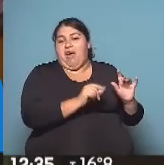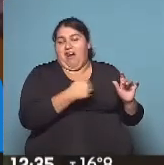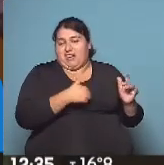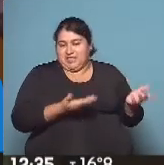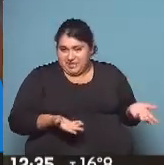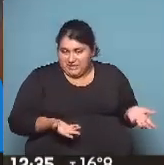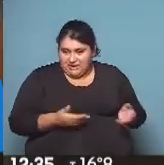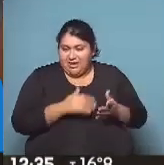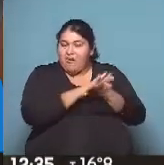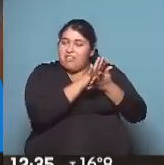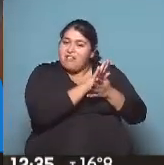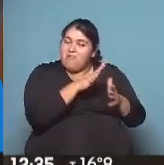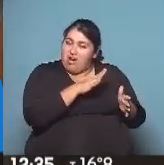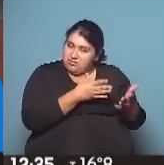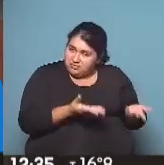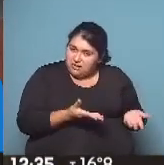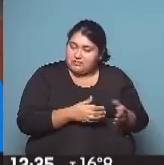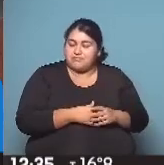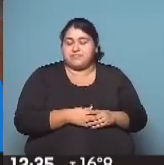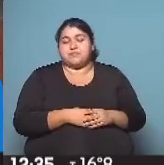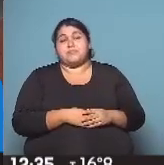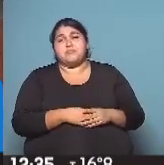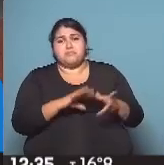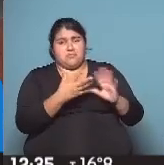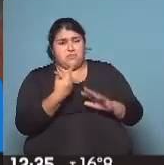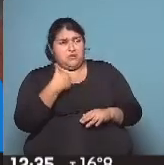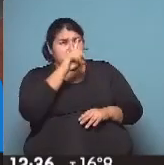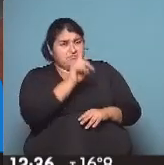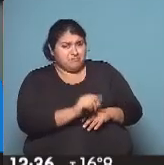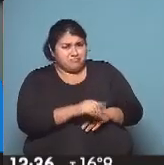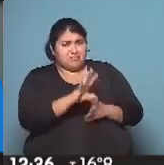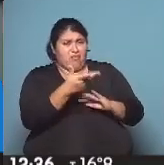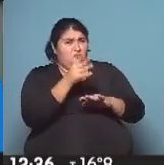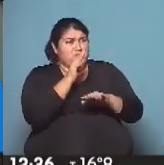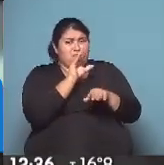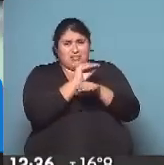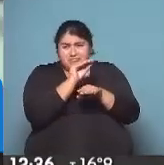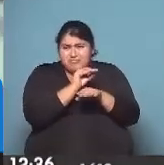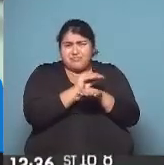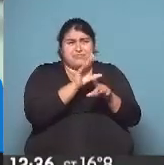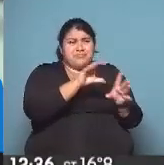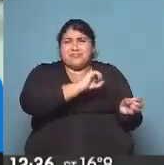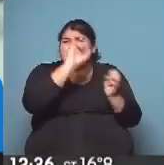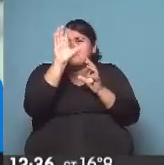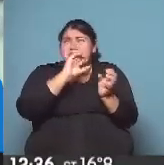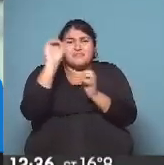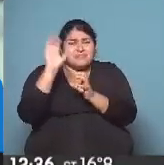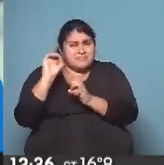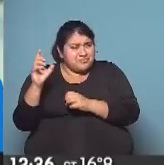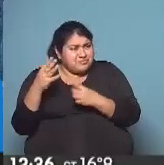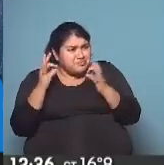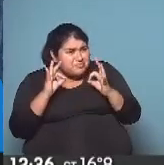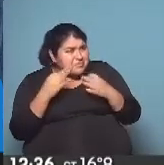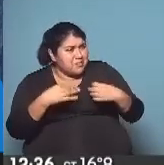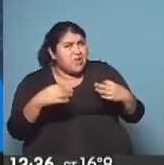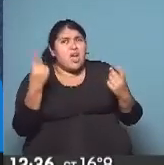sí. Es curioso, ¿no? Uno piensa, porque un país que le da de comer a millones de personas en el mundo, que es el granero del mundo, digamos, que le